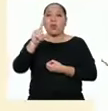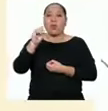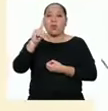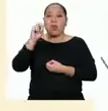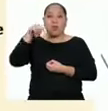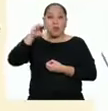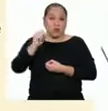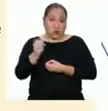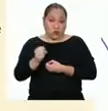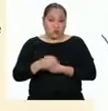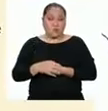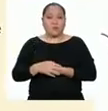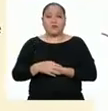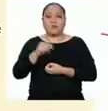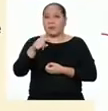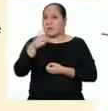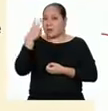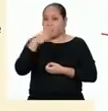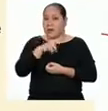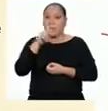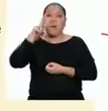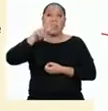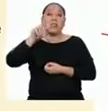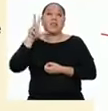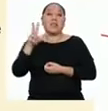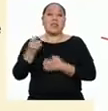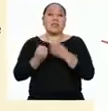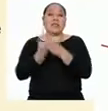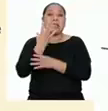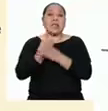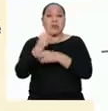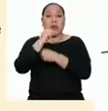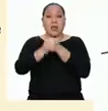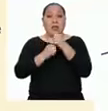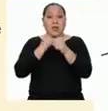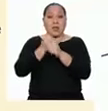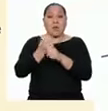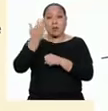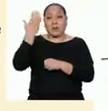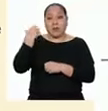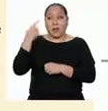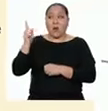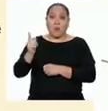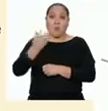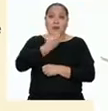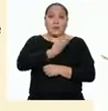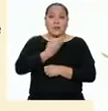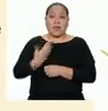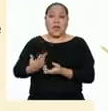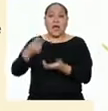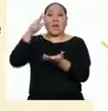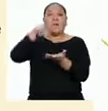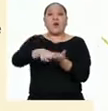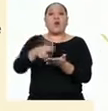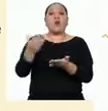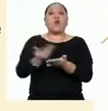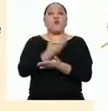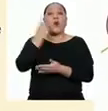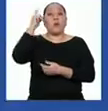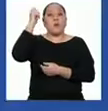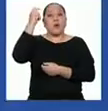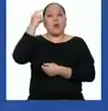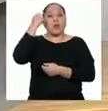Además, miren, el 23 de septiembre del año pasado, nuestro presidente aprobó la nueva Política